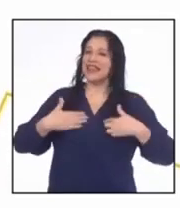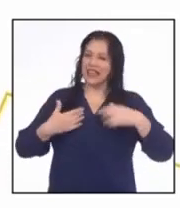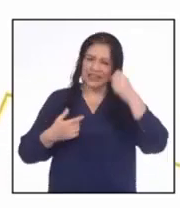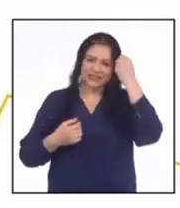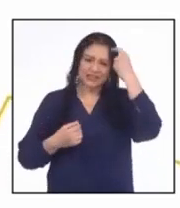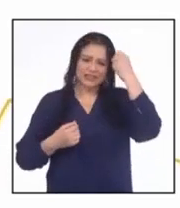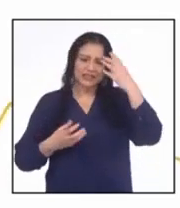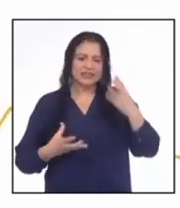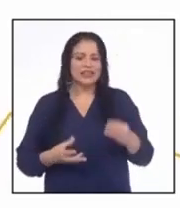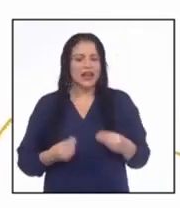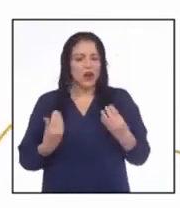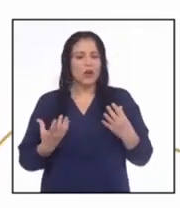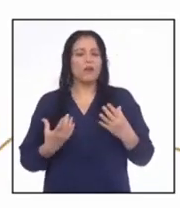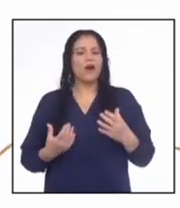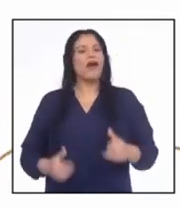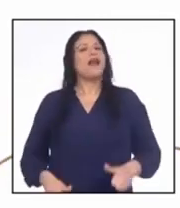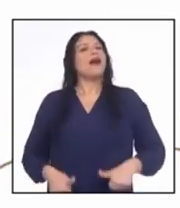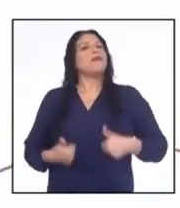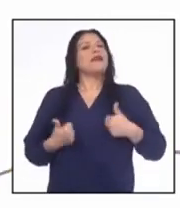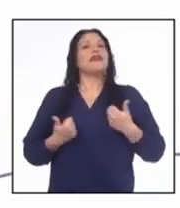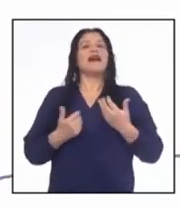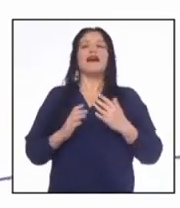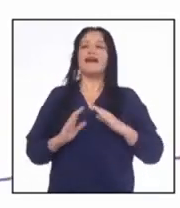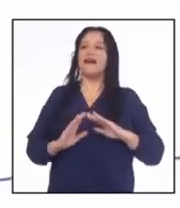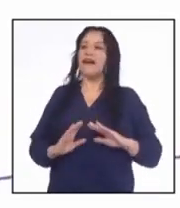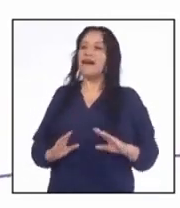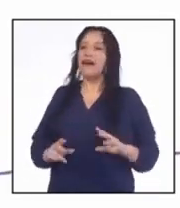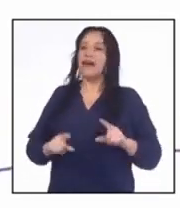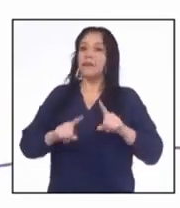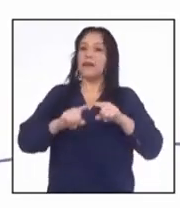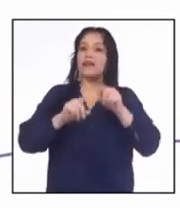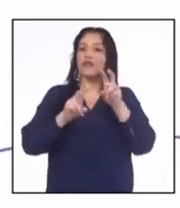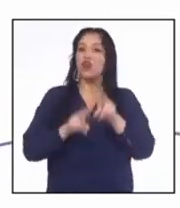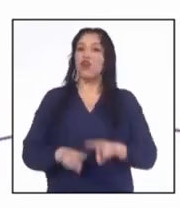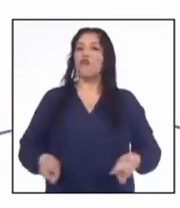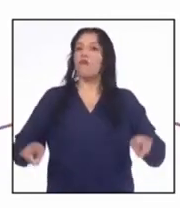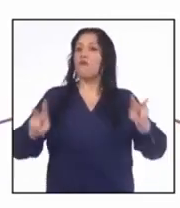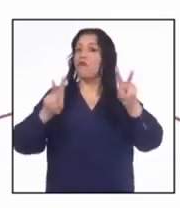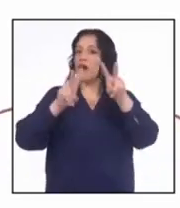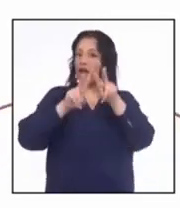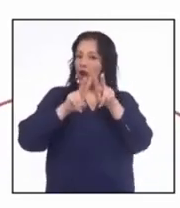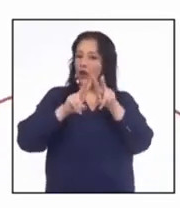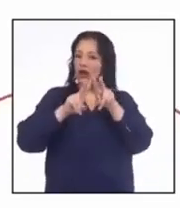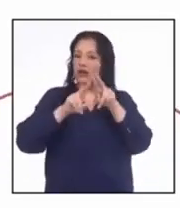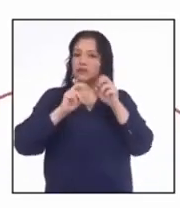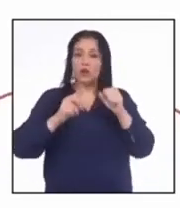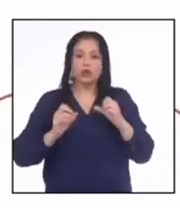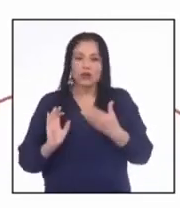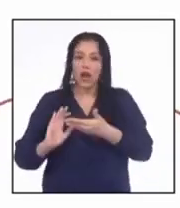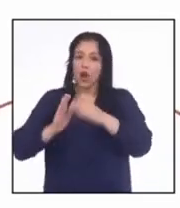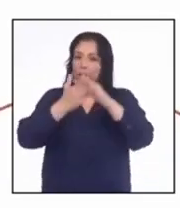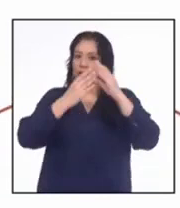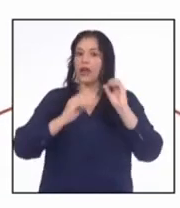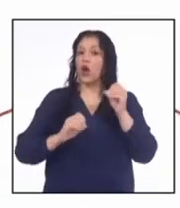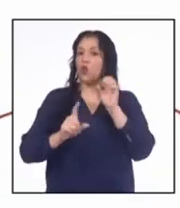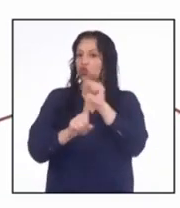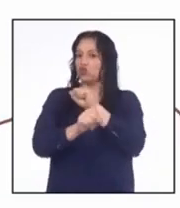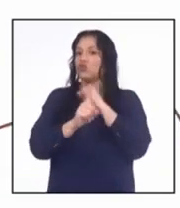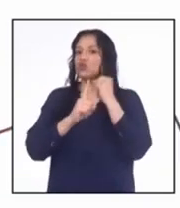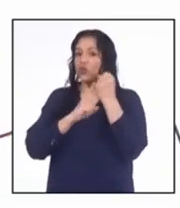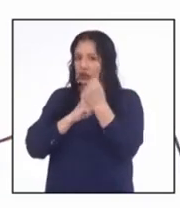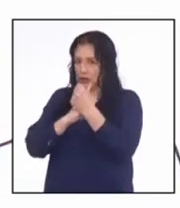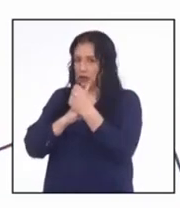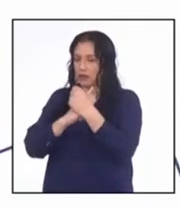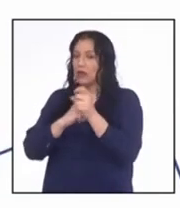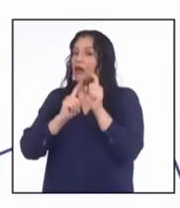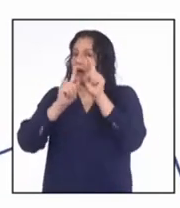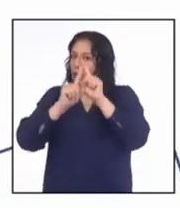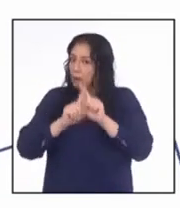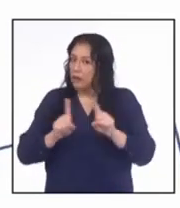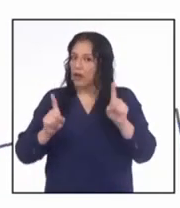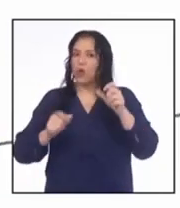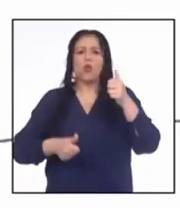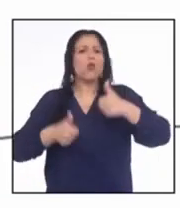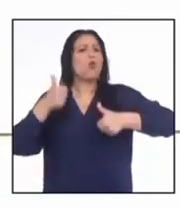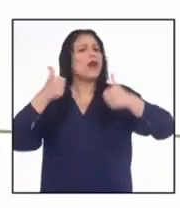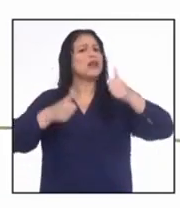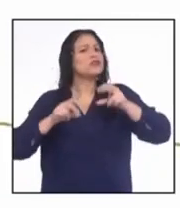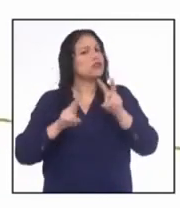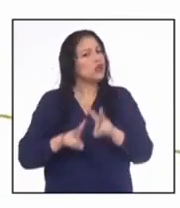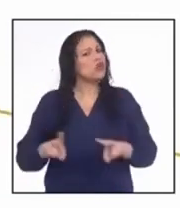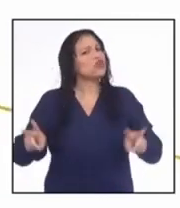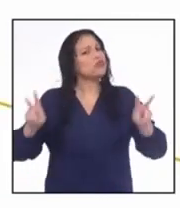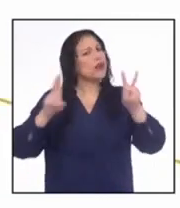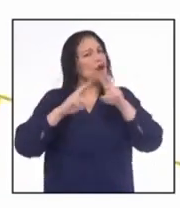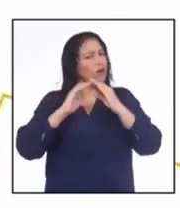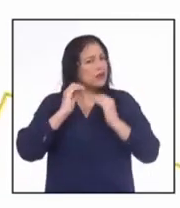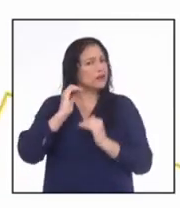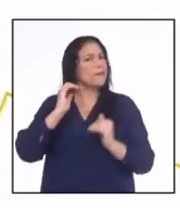la realización de la vida según los valores más elevados de una comunidad o sociedad. Pero, ¿cuáles son los